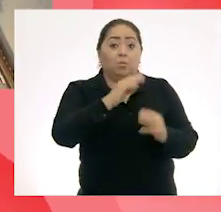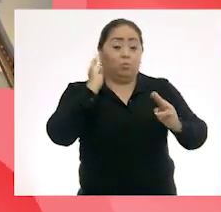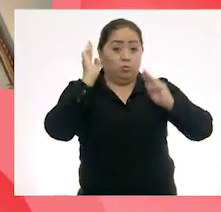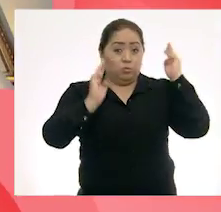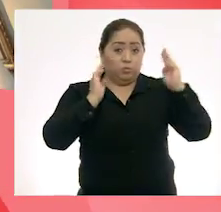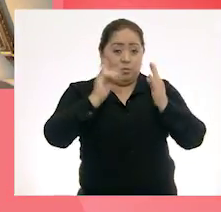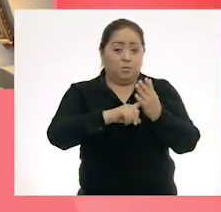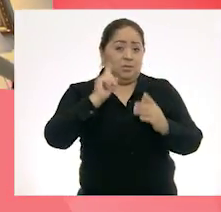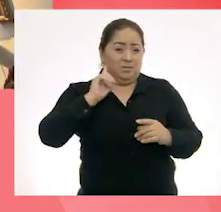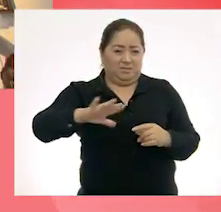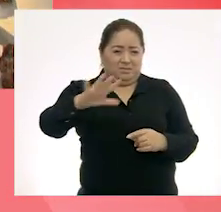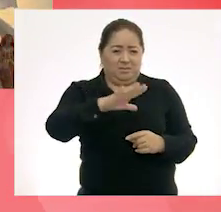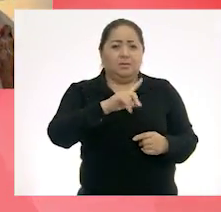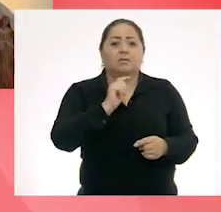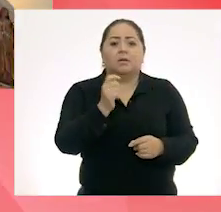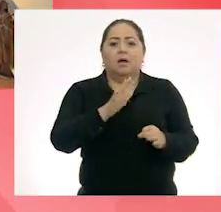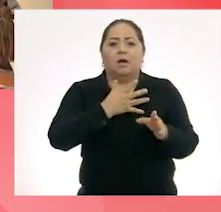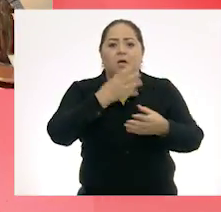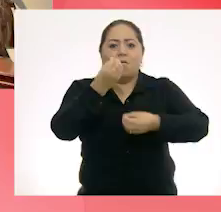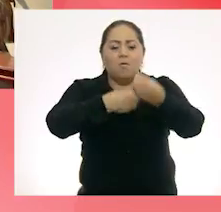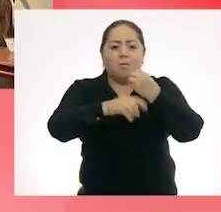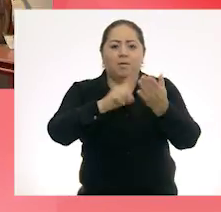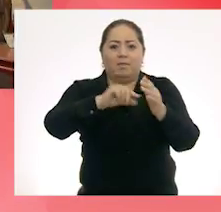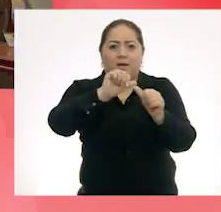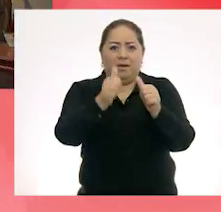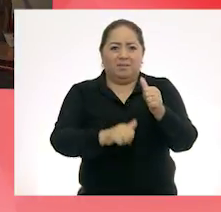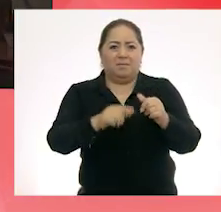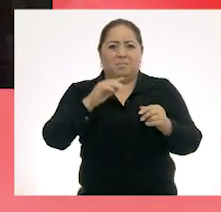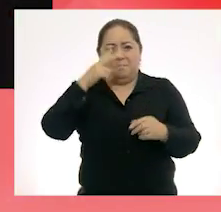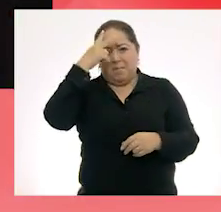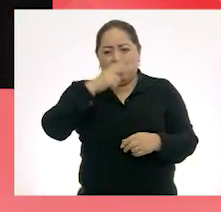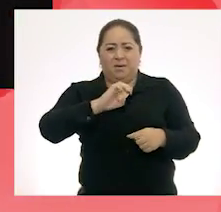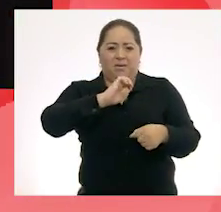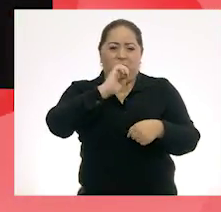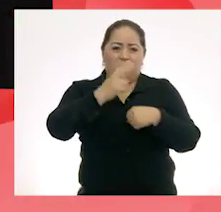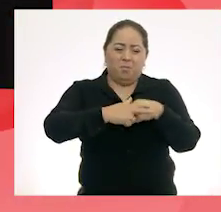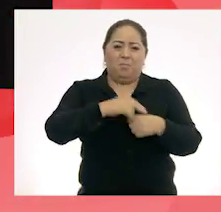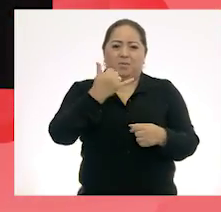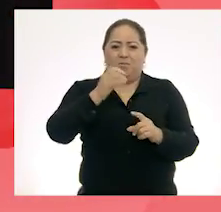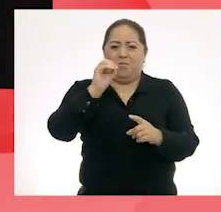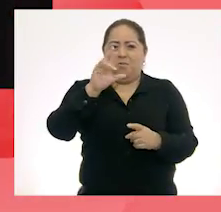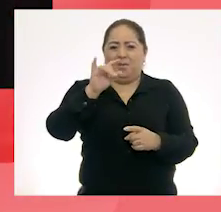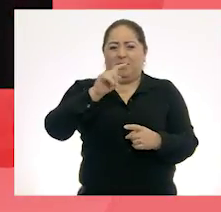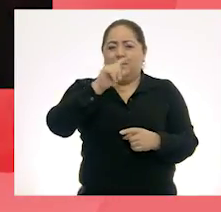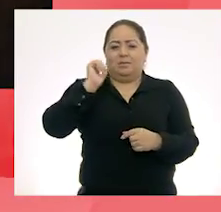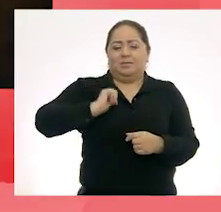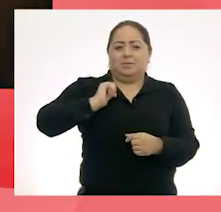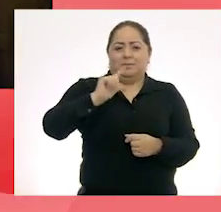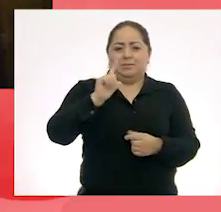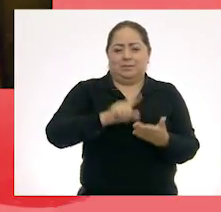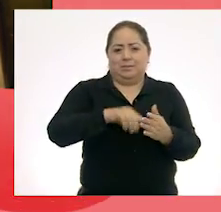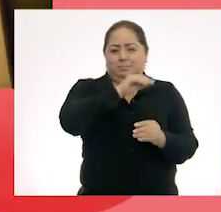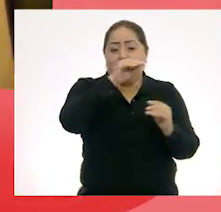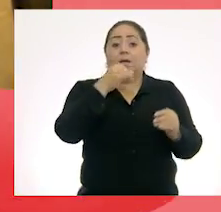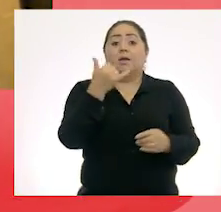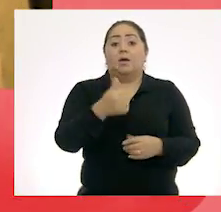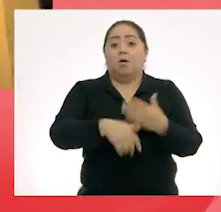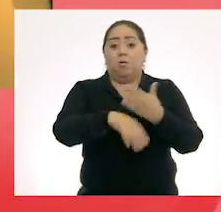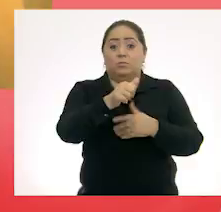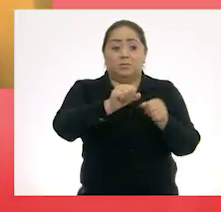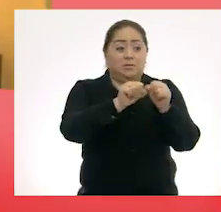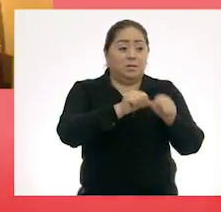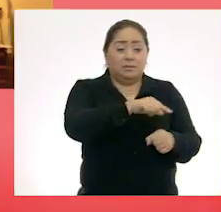Museo de la Zacatecana resguarda obras de arte de México, Europa y Oriente de los siglos XVII al XX. En 11